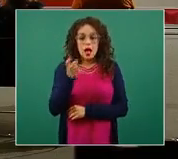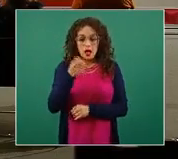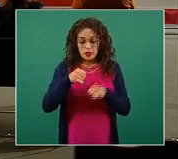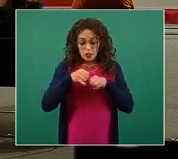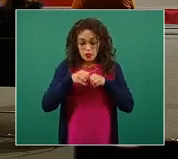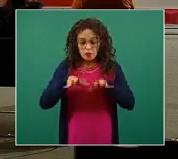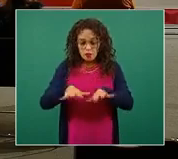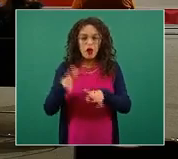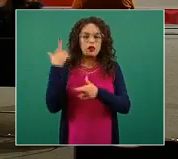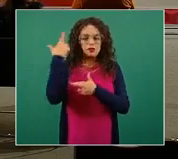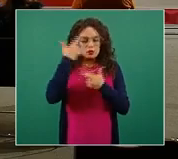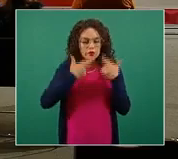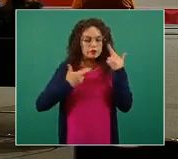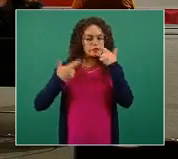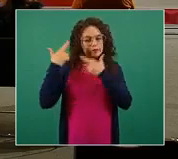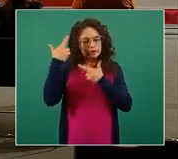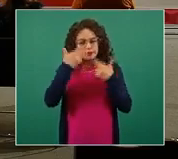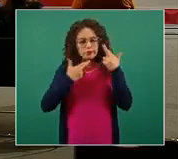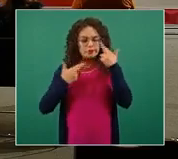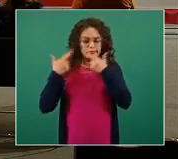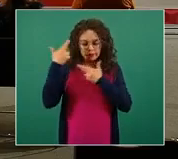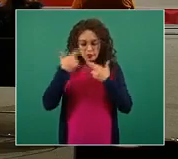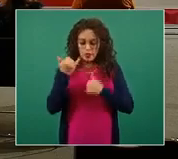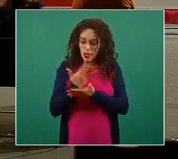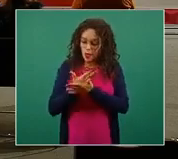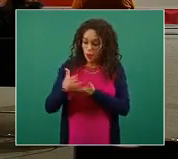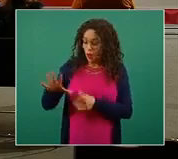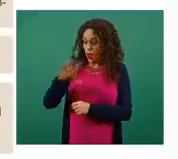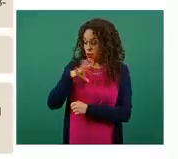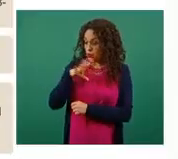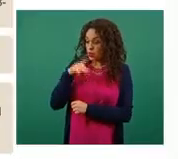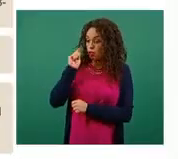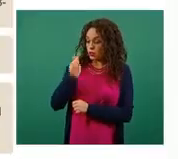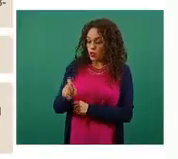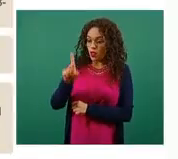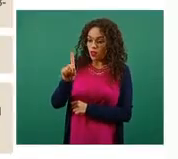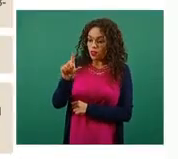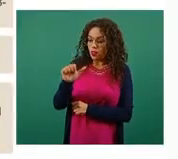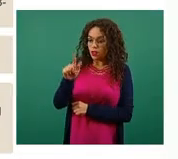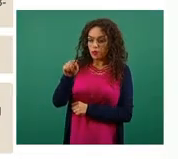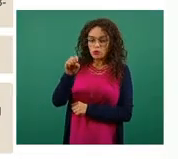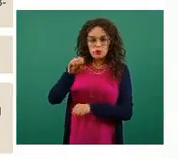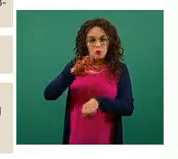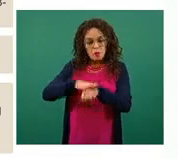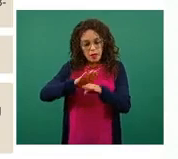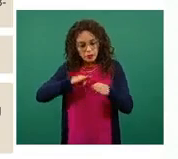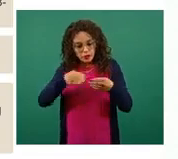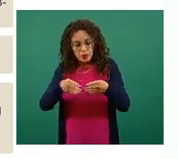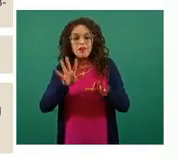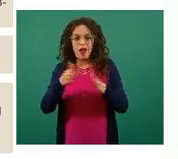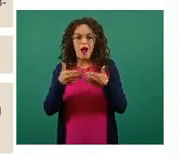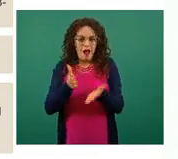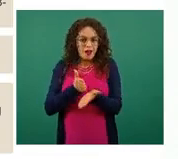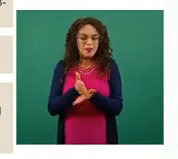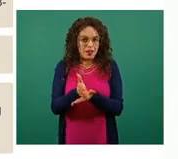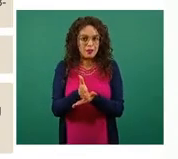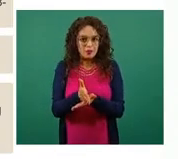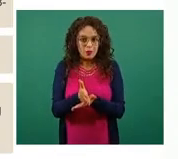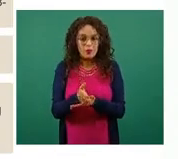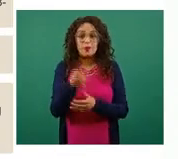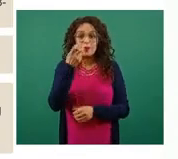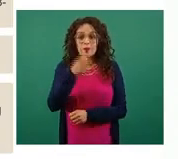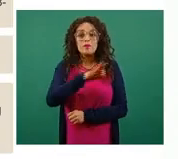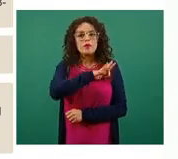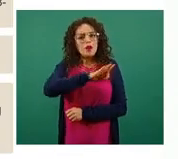información, además de que tuvimos acceso a los datos específicos que están